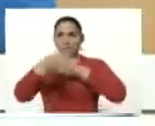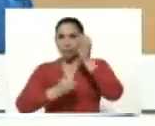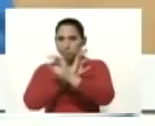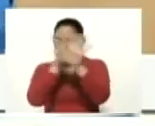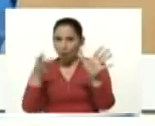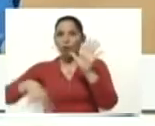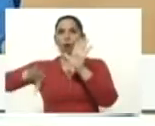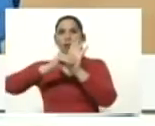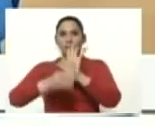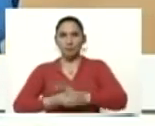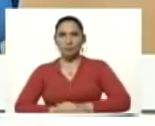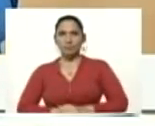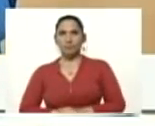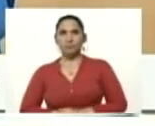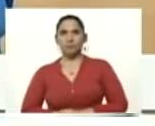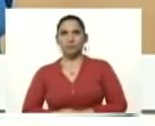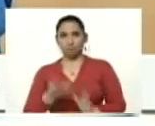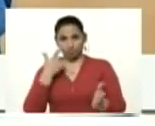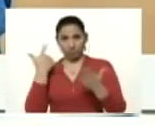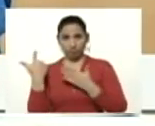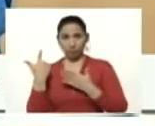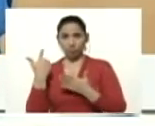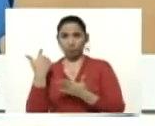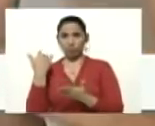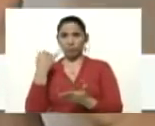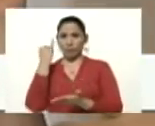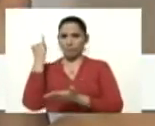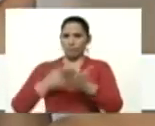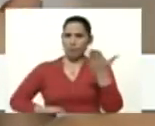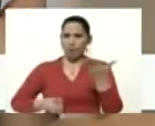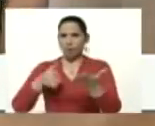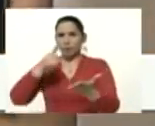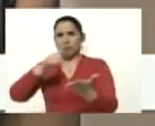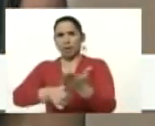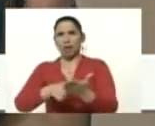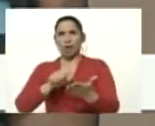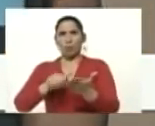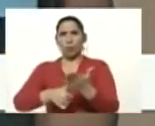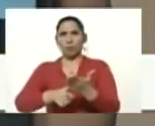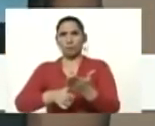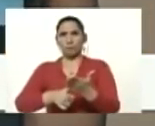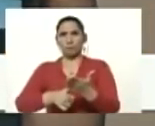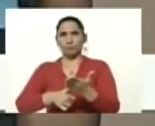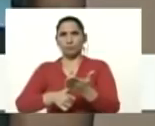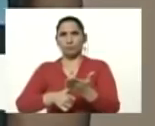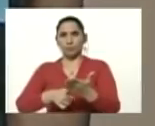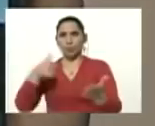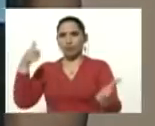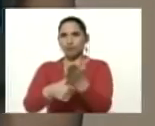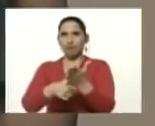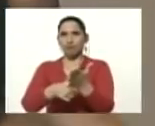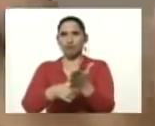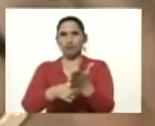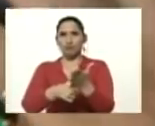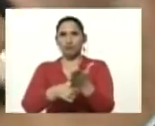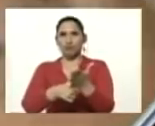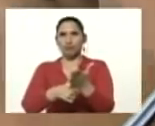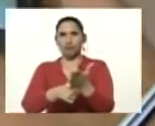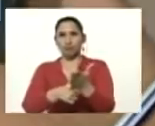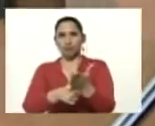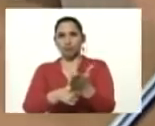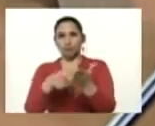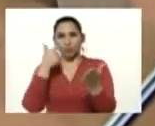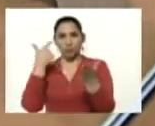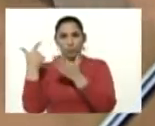usted es registrado aquí con la cédula, mete el dedo y ahí